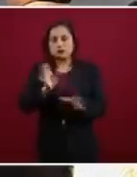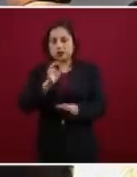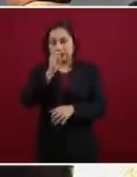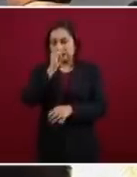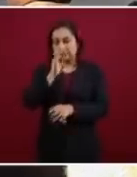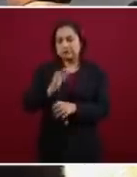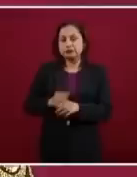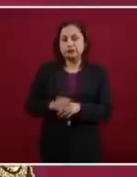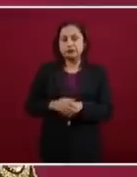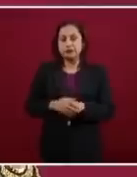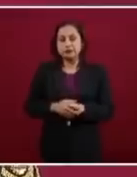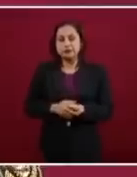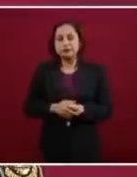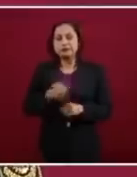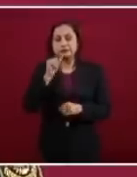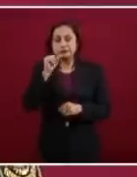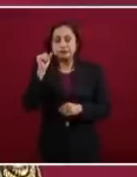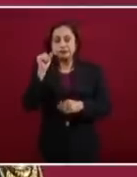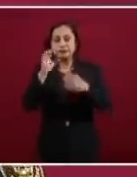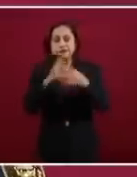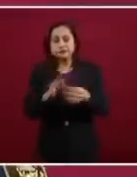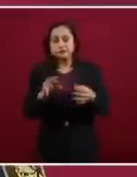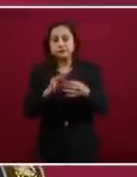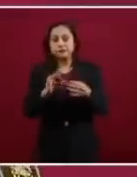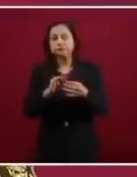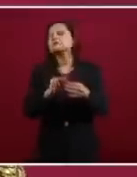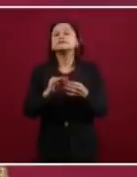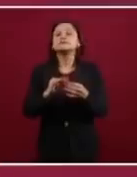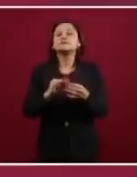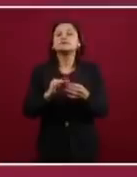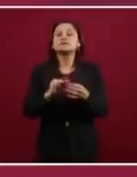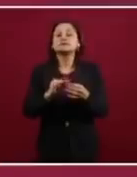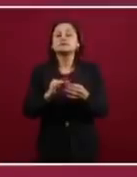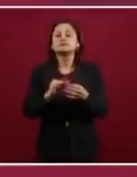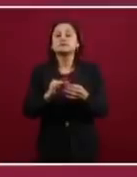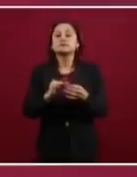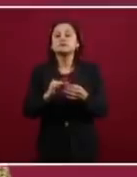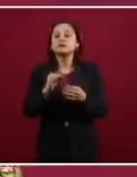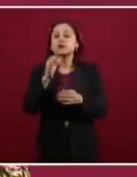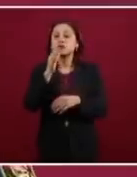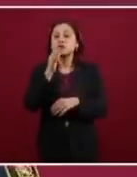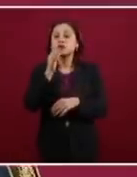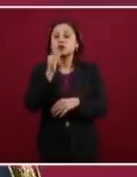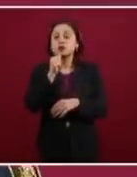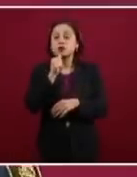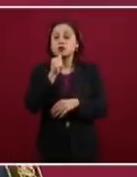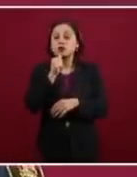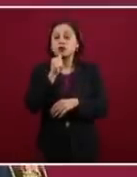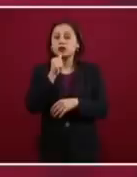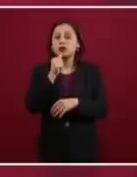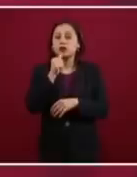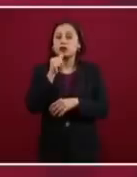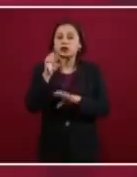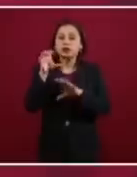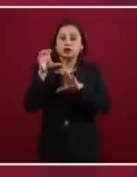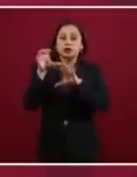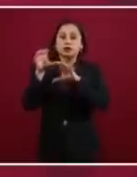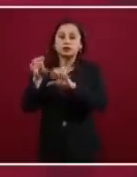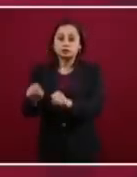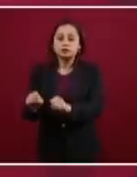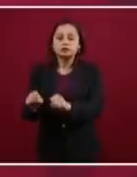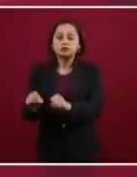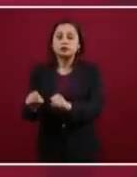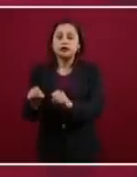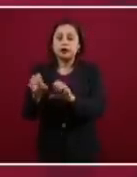lo explicábamos que ni siquiera y hace rato lo comenté también ni siquiera alcanzan a ponerse en sus sitios las fuerzas